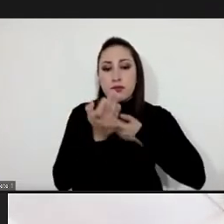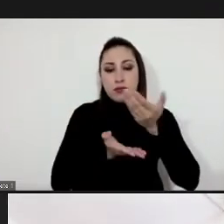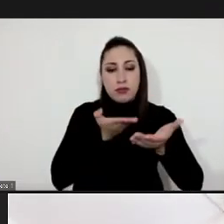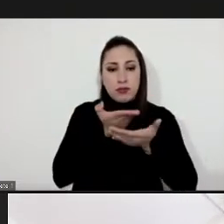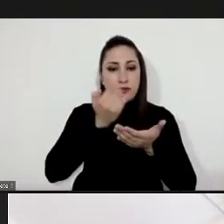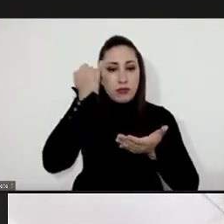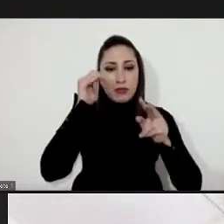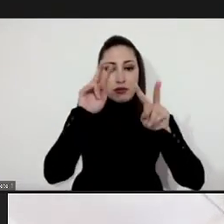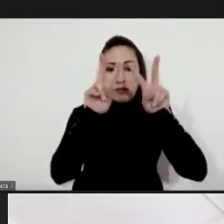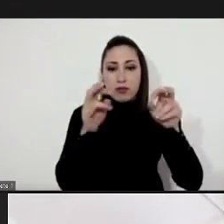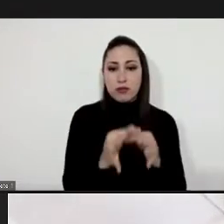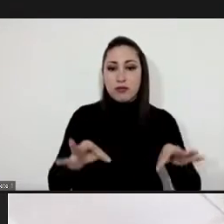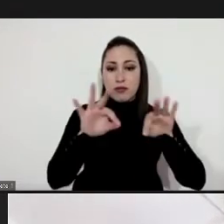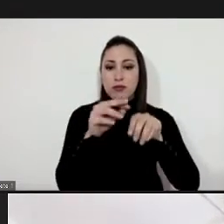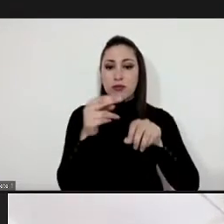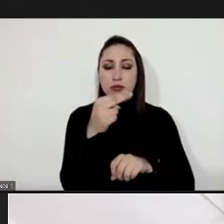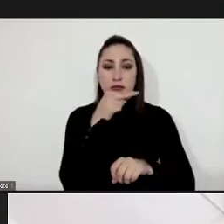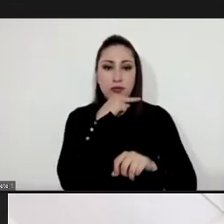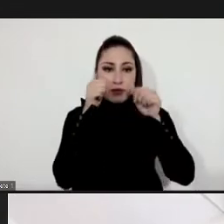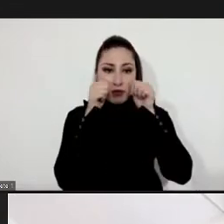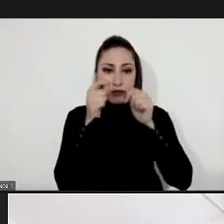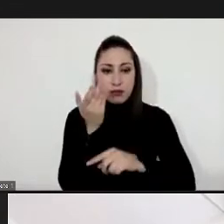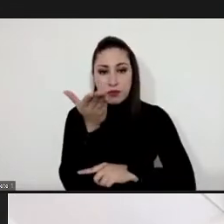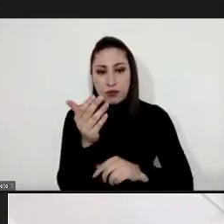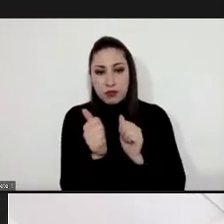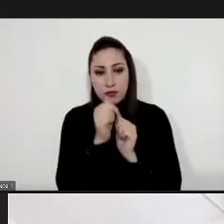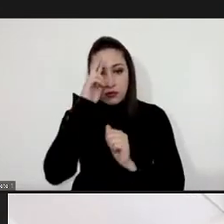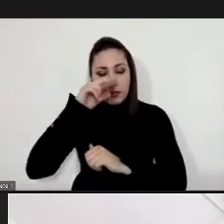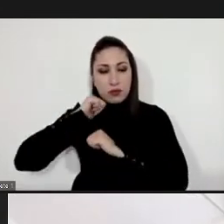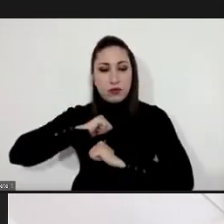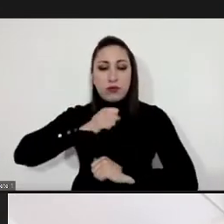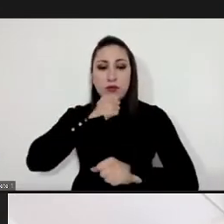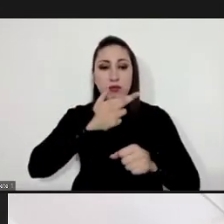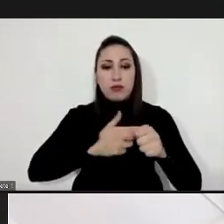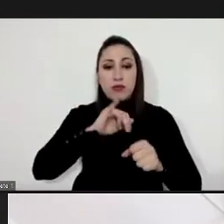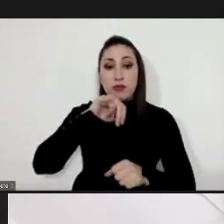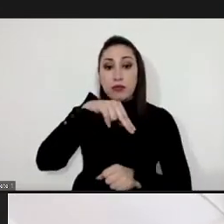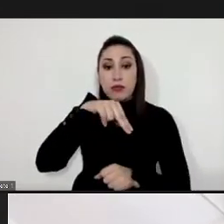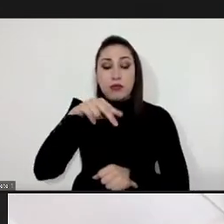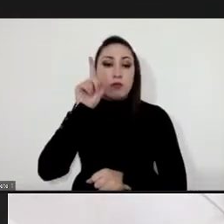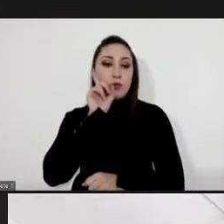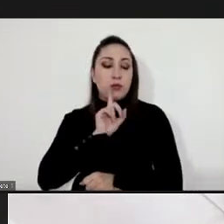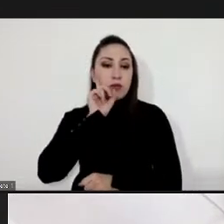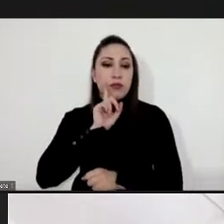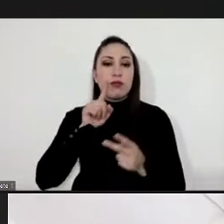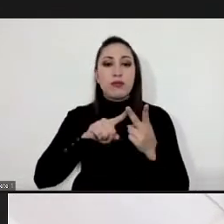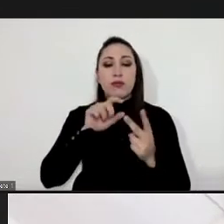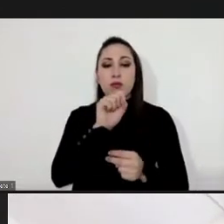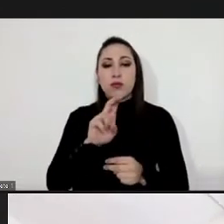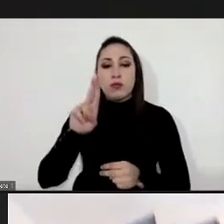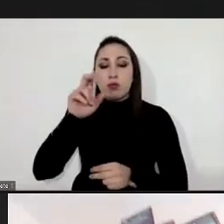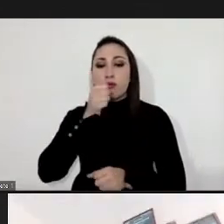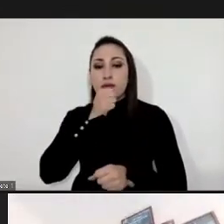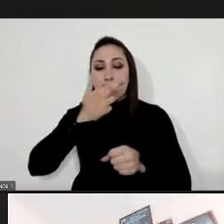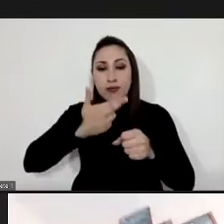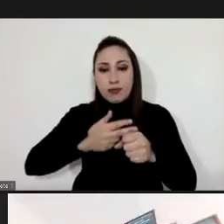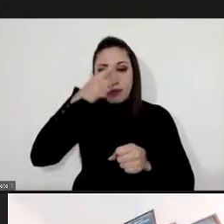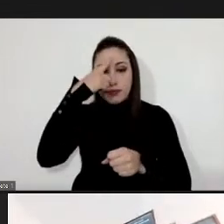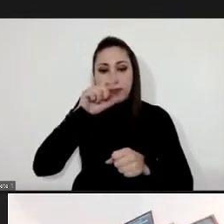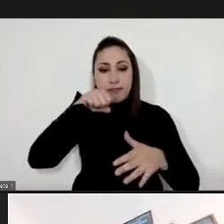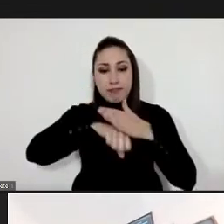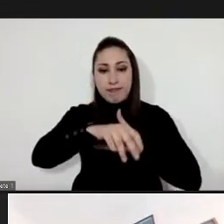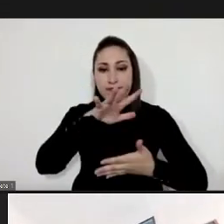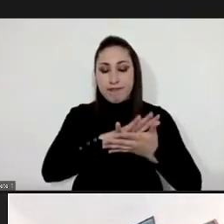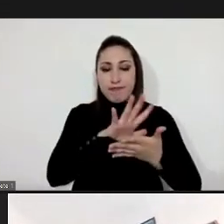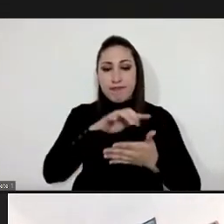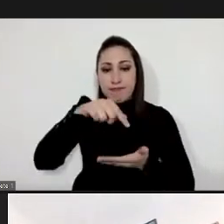cual se exhorta a la Secretaría de las Mujeres de la Ciudad de México y a la Subsecretaría del Sistema Penitenciario de la Ciudad de México para